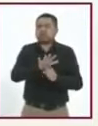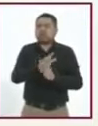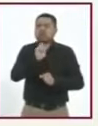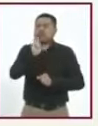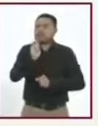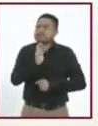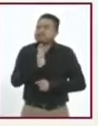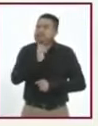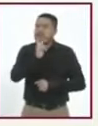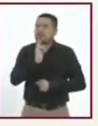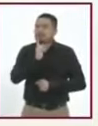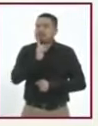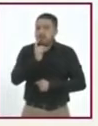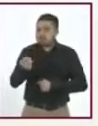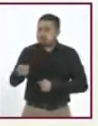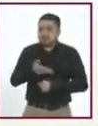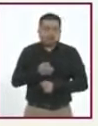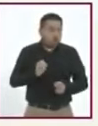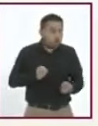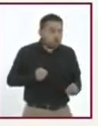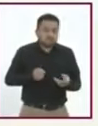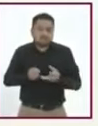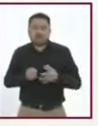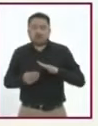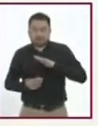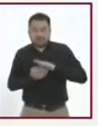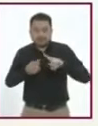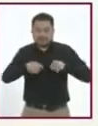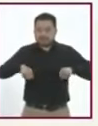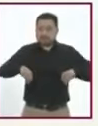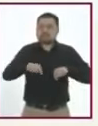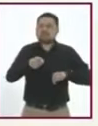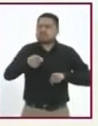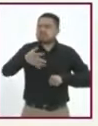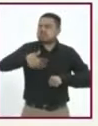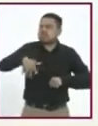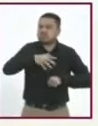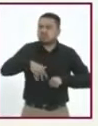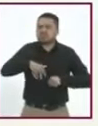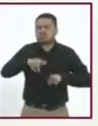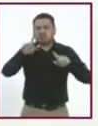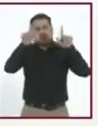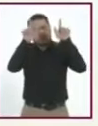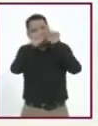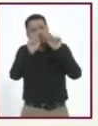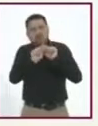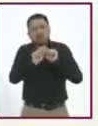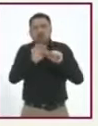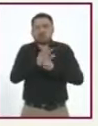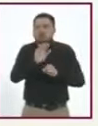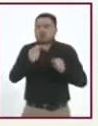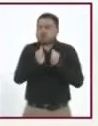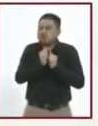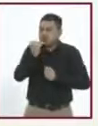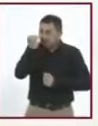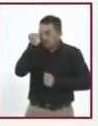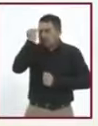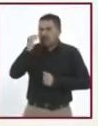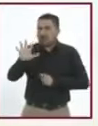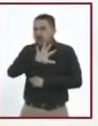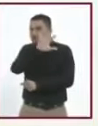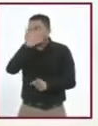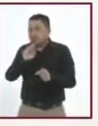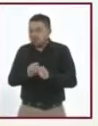fue mejor argumentada. Y en la mesa redonda, se busca llegar a una conclusión con las ideas que todos han